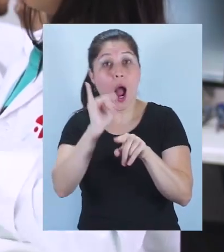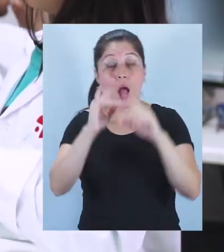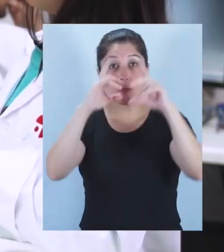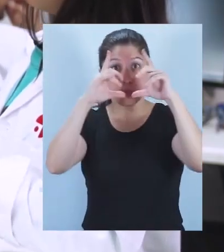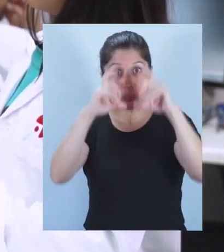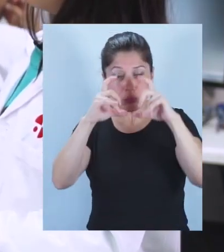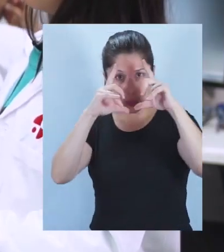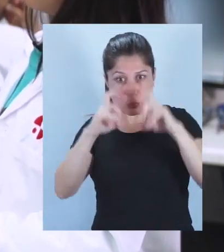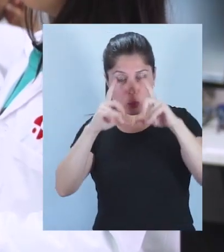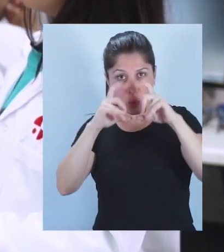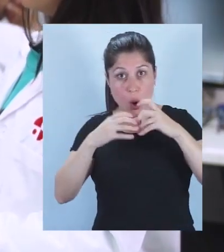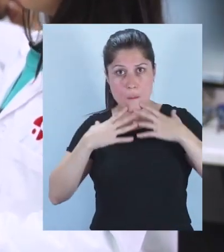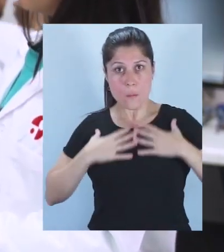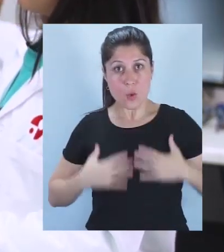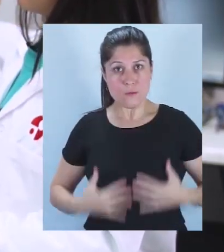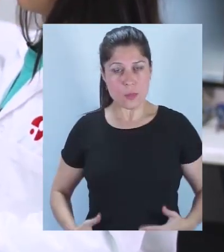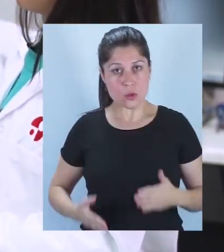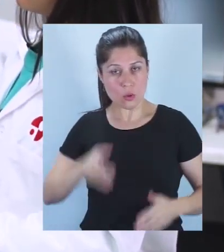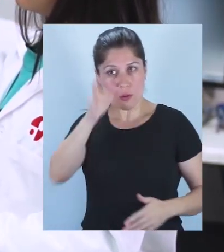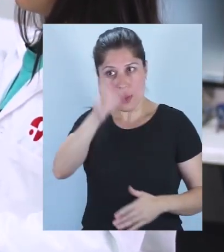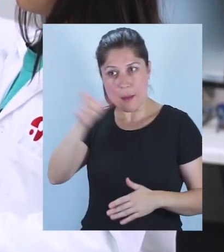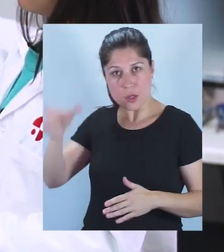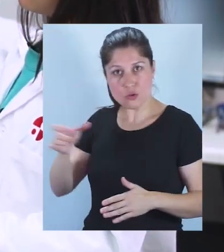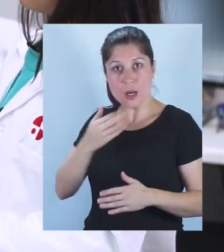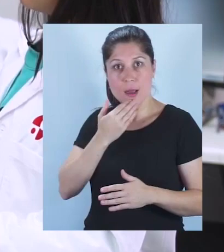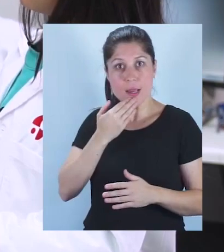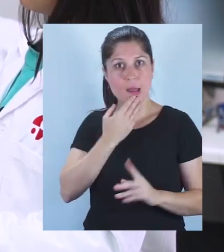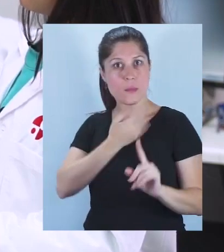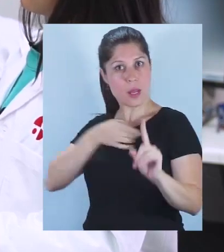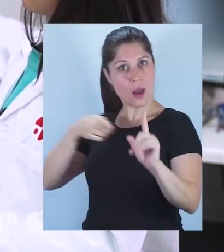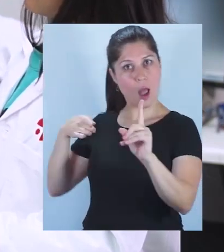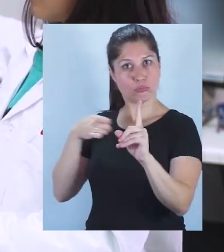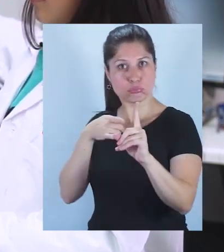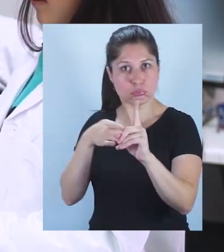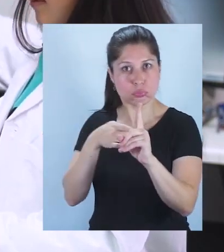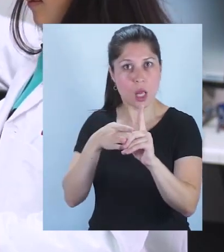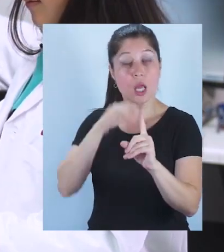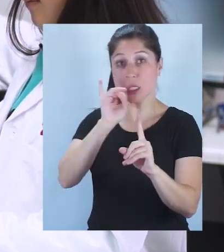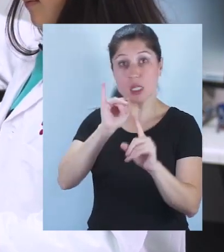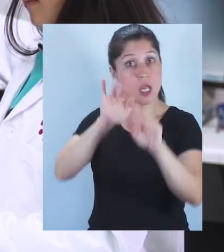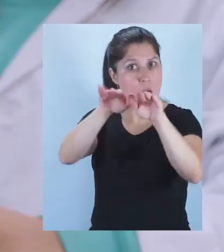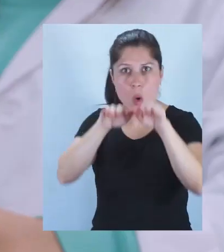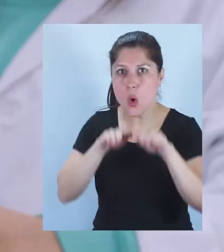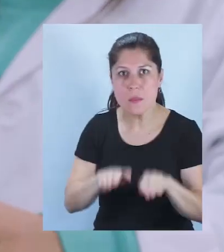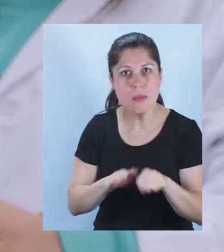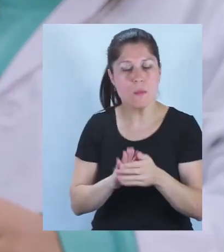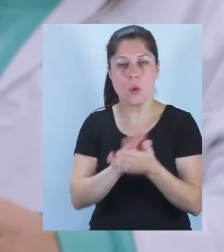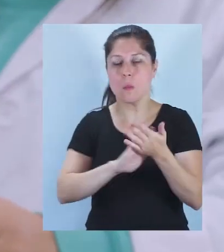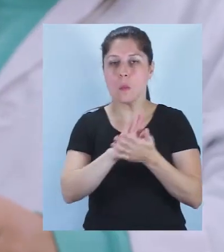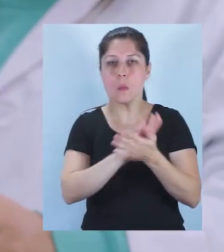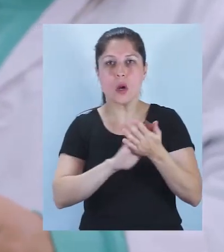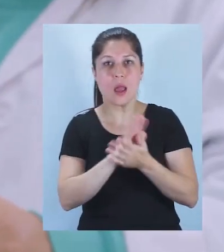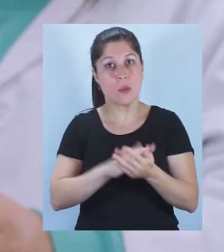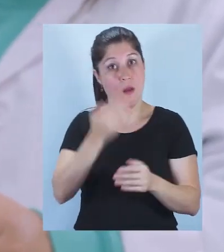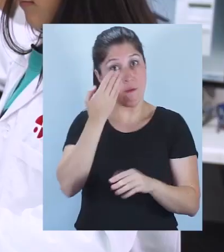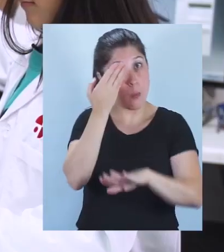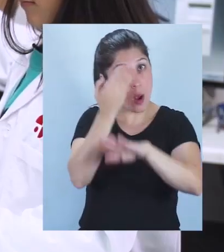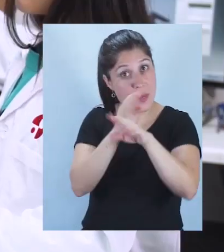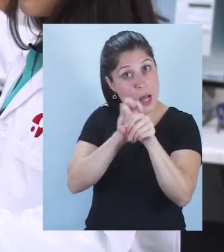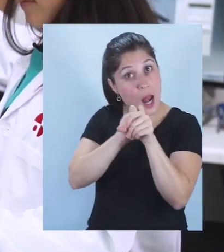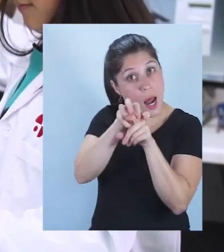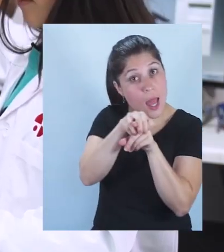capturaba los movimientos de las personas y los seguía. Claro. Exactamente. Eso es lo mismo que estamos haciendo acá. Vamos a pedirle la araña que te